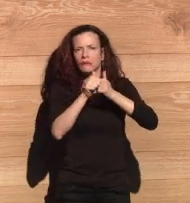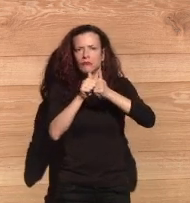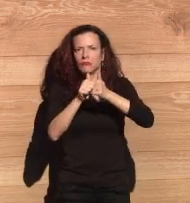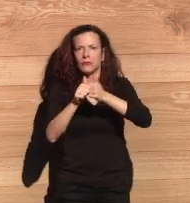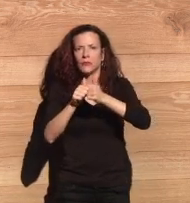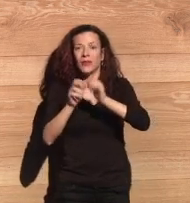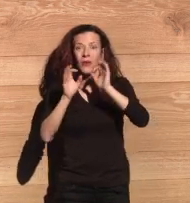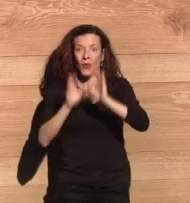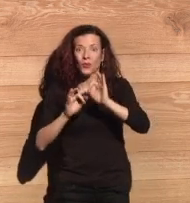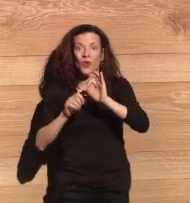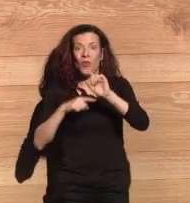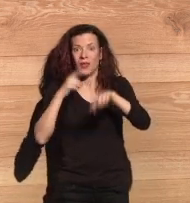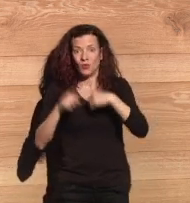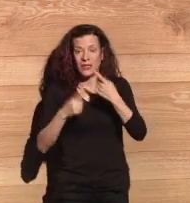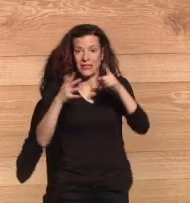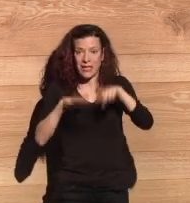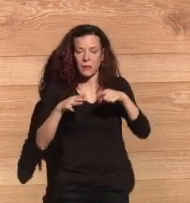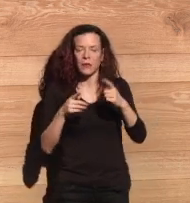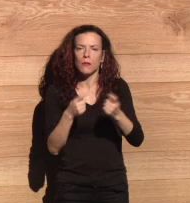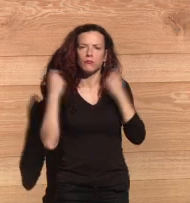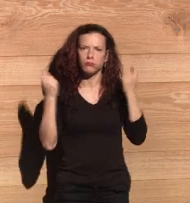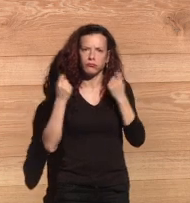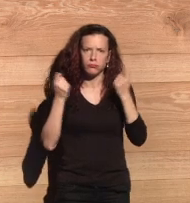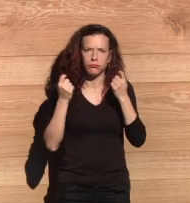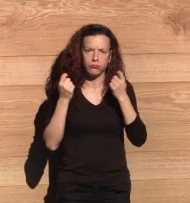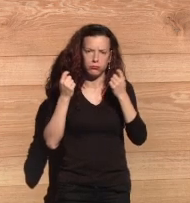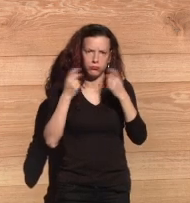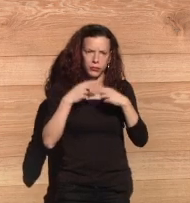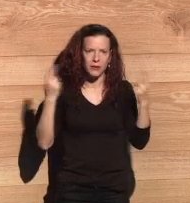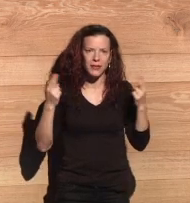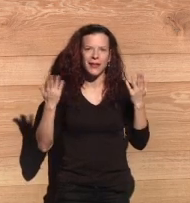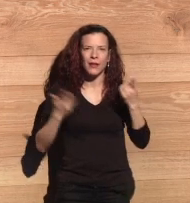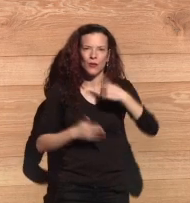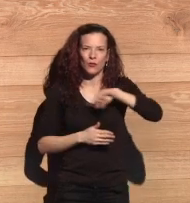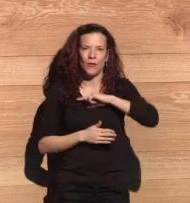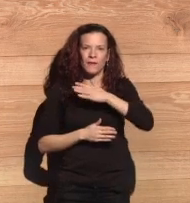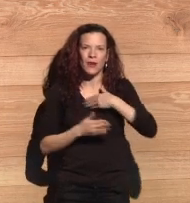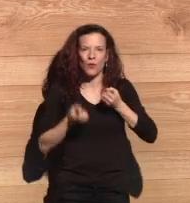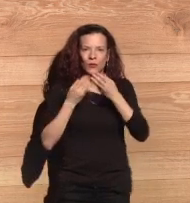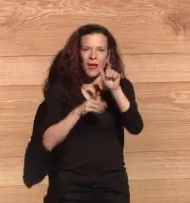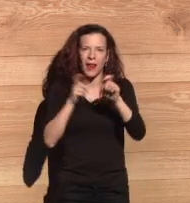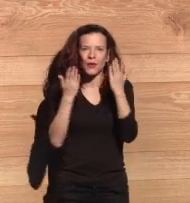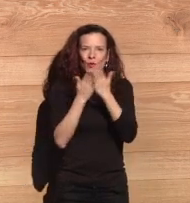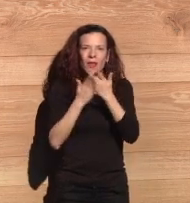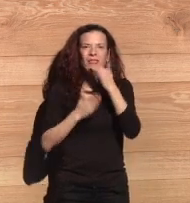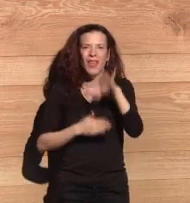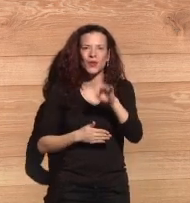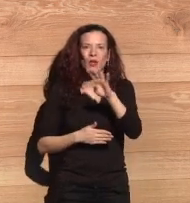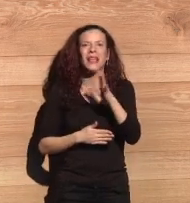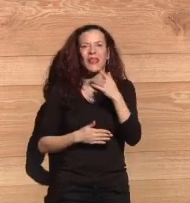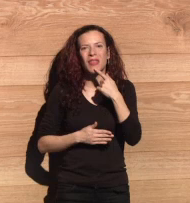del desaparecimiento. Y lo que queríamos con eso era contar un poco de quién eran estos estudiantes, porque al final eran los